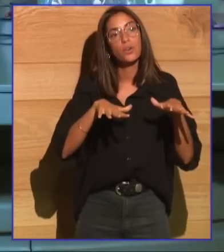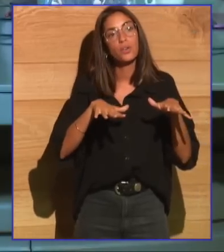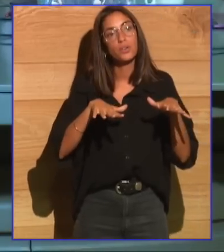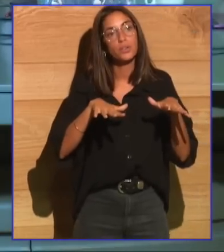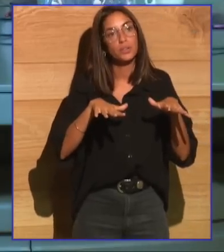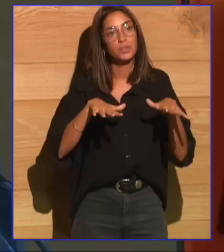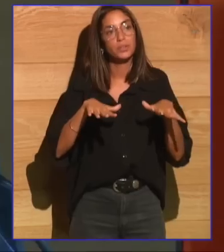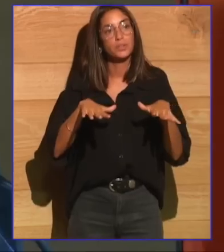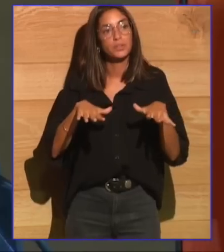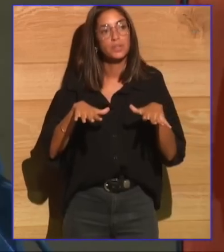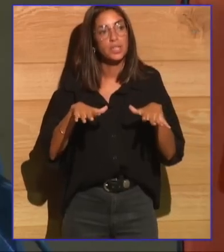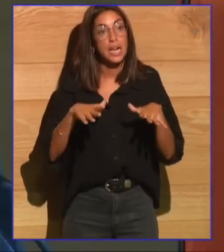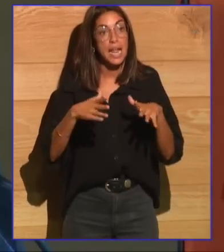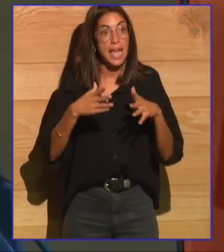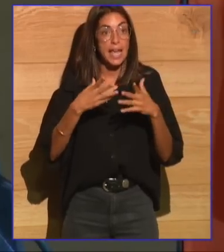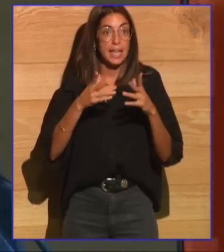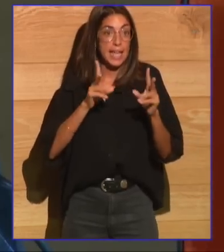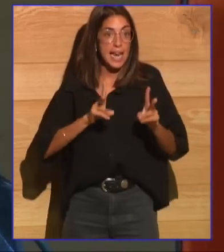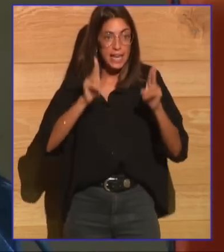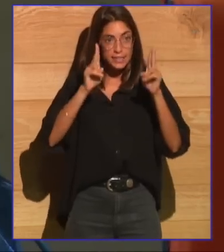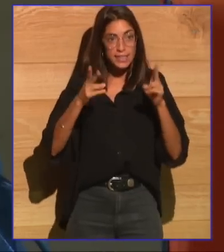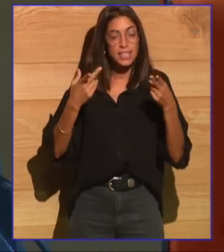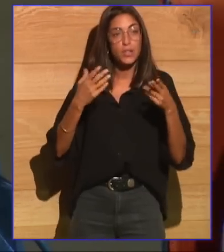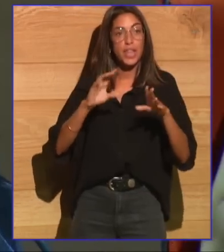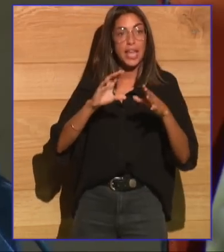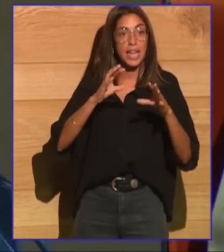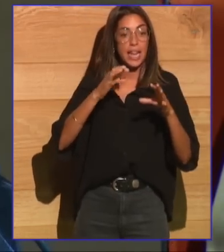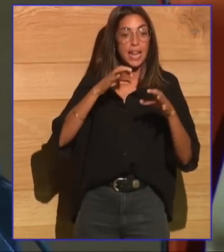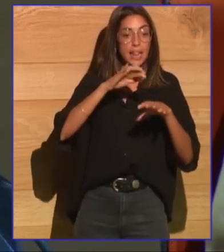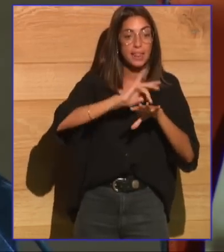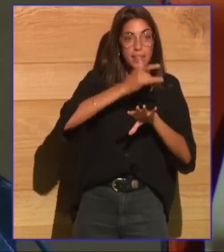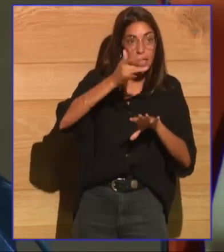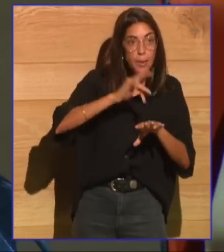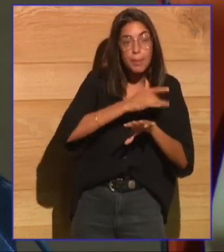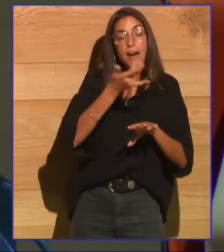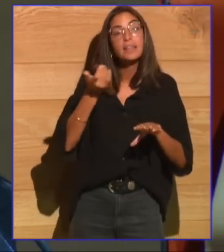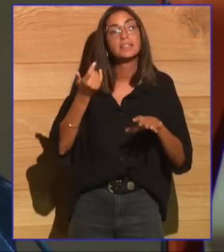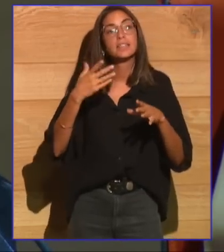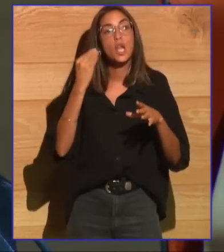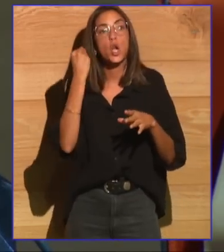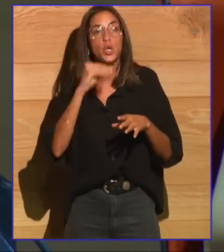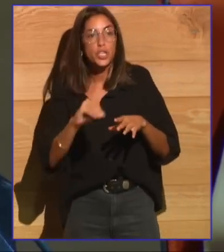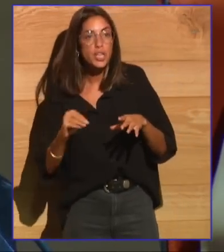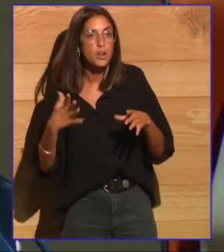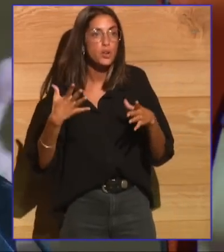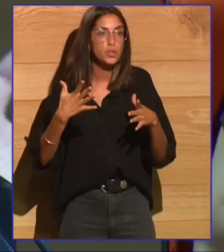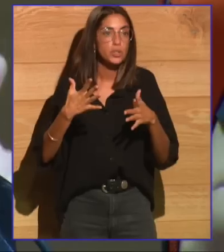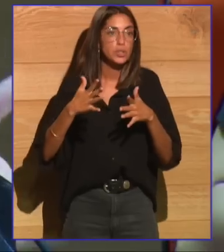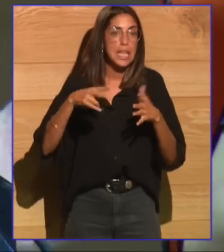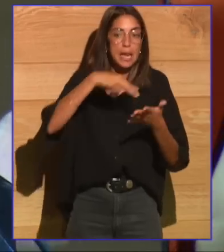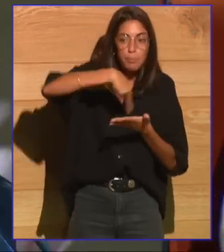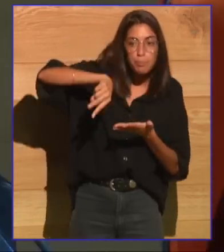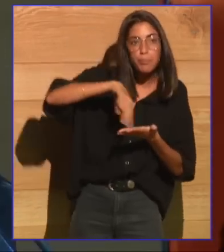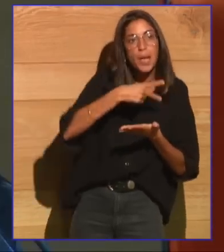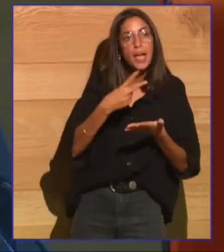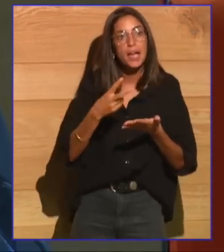escena que me parece prodigiosa del diamante de los hielos mezclándose el baile los pies hay un despliegue